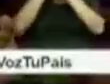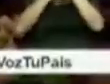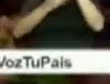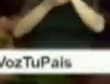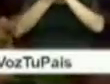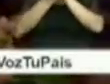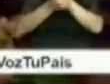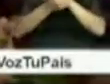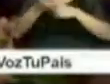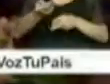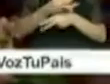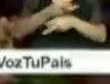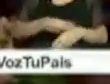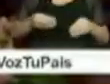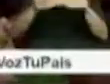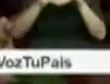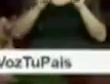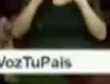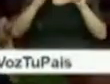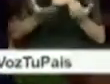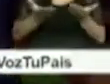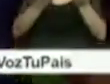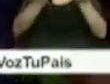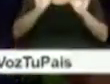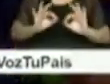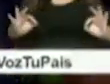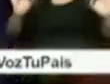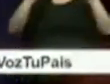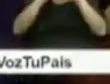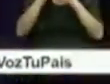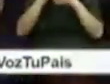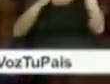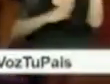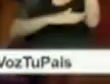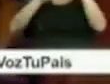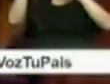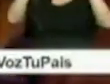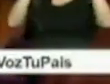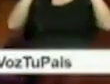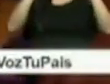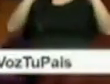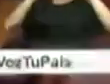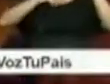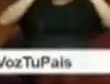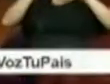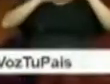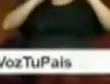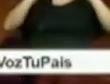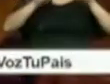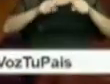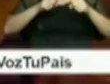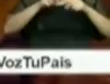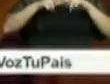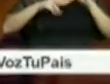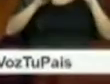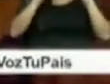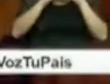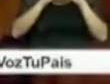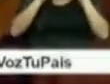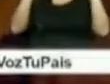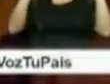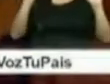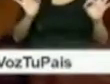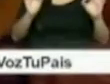capacidad productiva y servirán para ejecutar importantes proyectos estratégicos como hidrocarburos, obras de infraestructura,